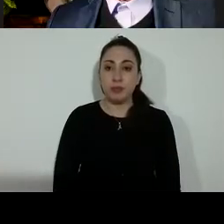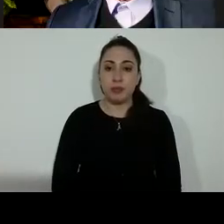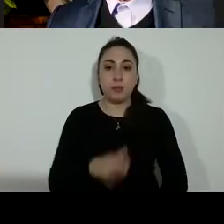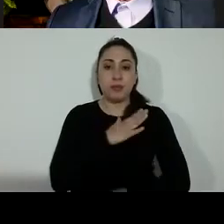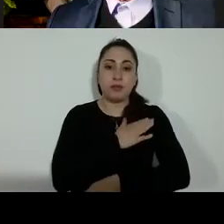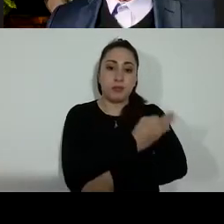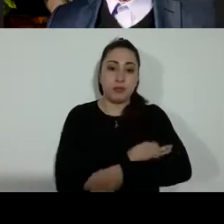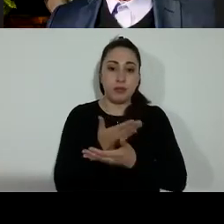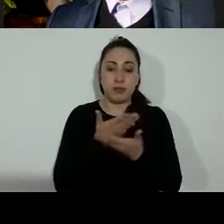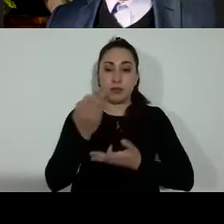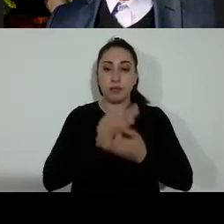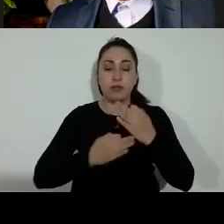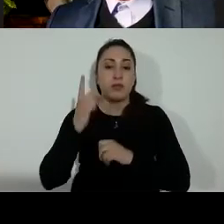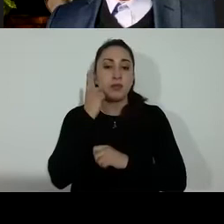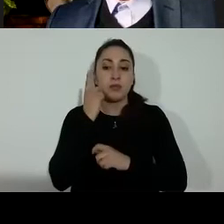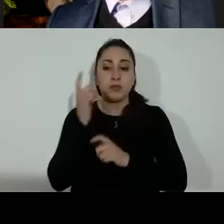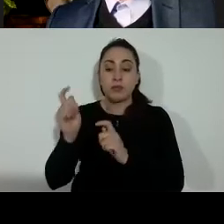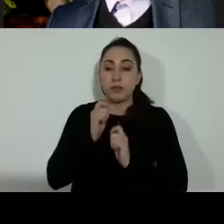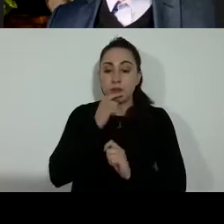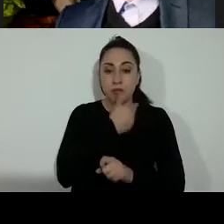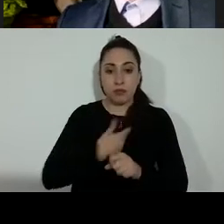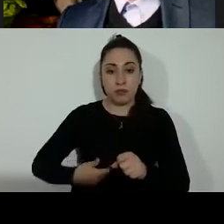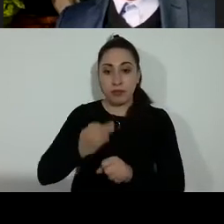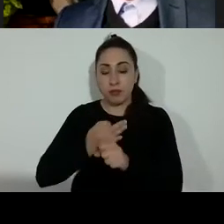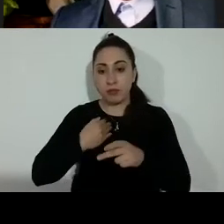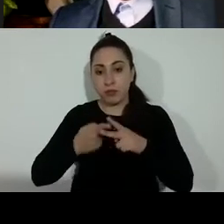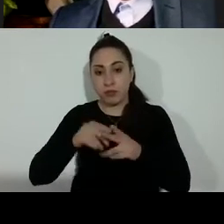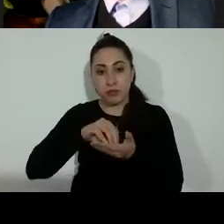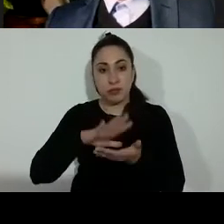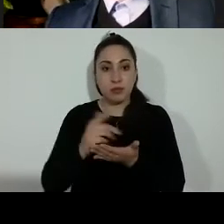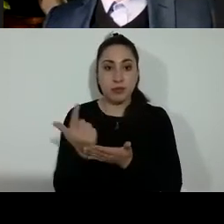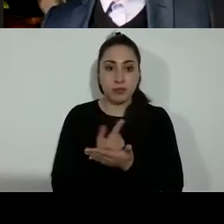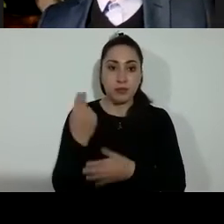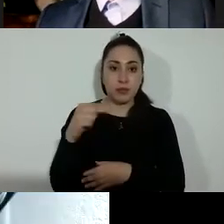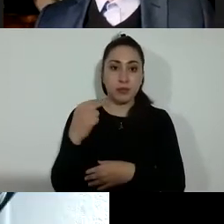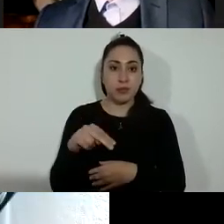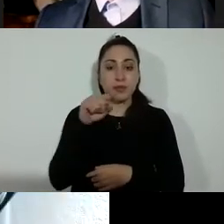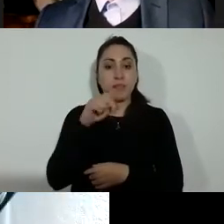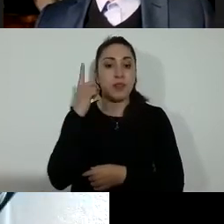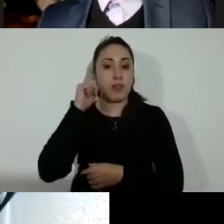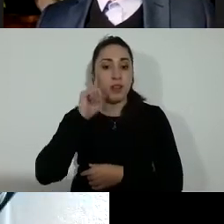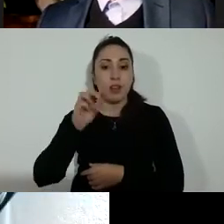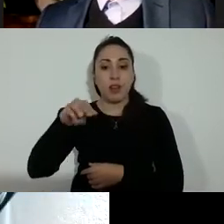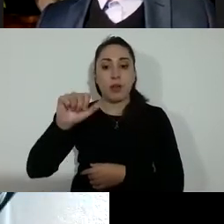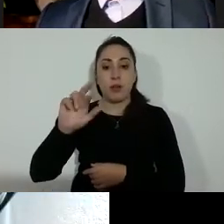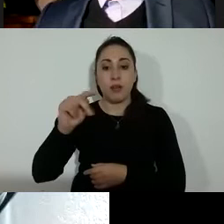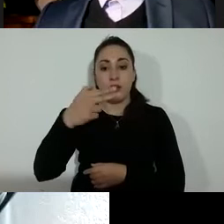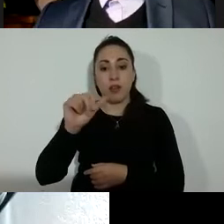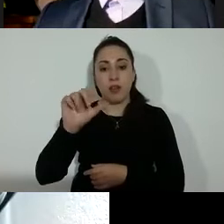diputadas y diputados. Por instrucciones del presidente, procederá a pasar la lista de asistencia. Diputada Marta Soledad Ávila